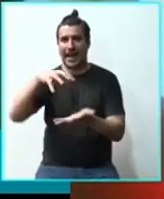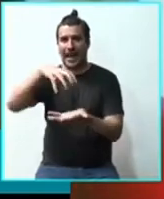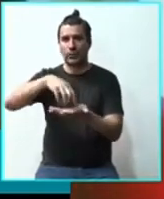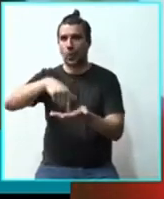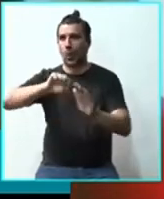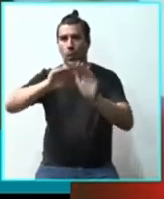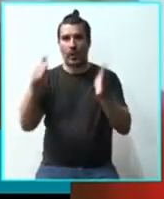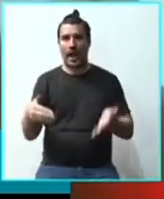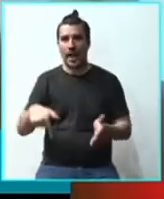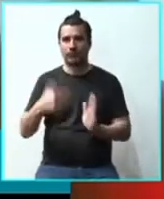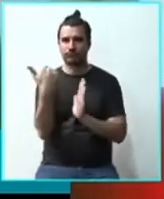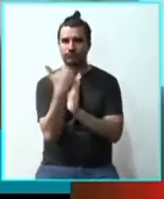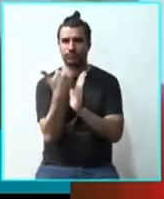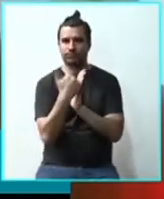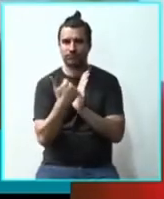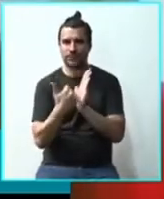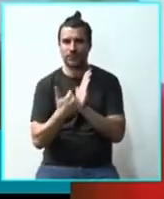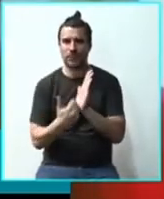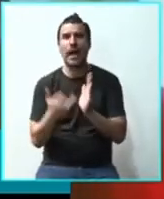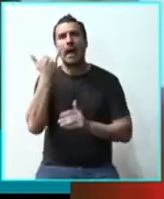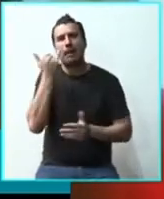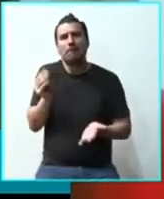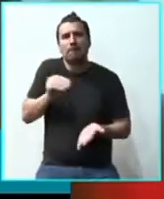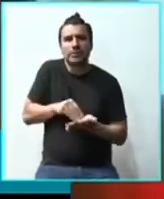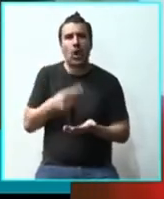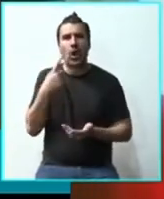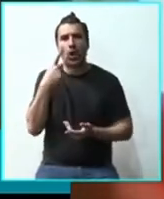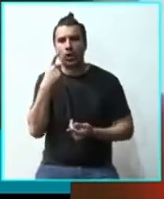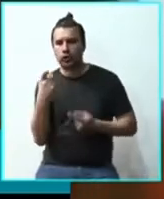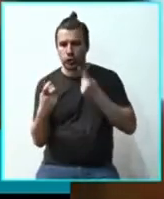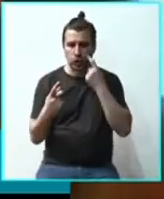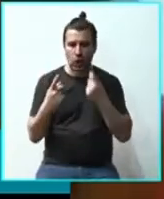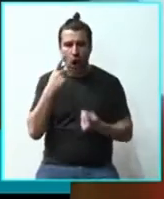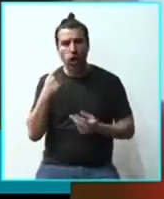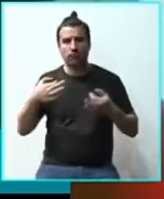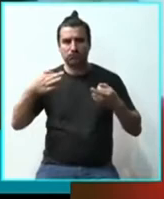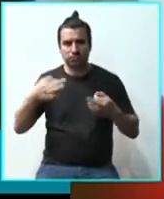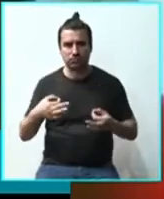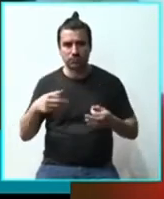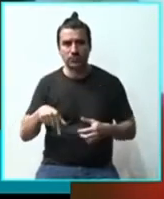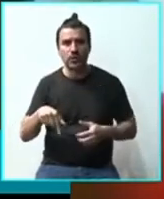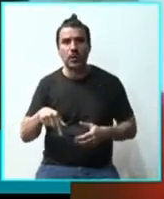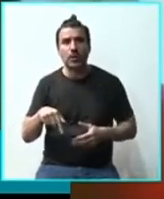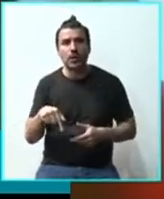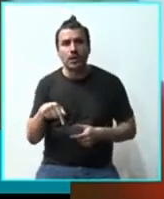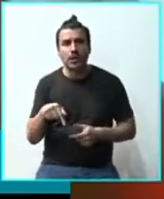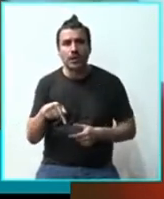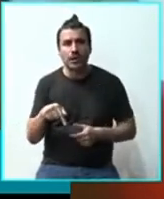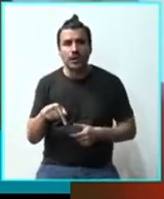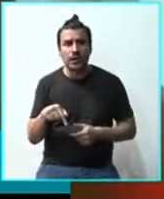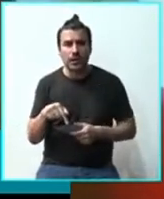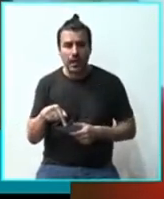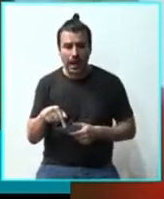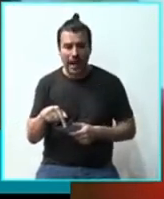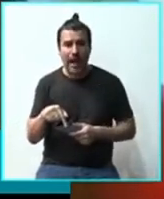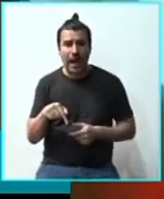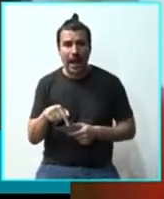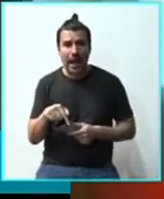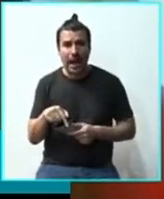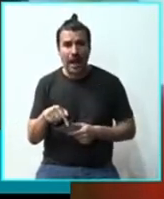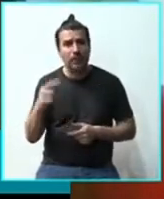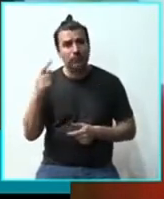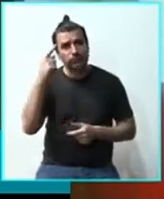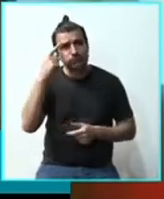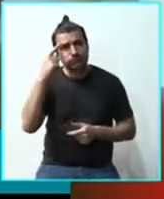controles adecuados, por eso nos parece central el rol de la Defensoría del Pueblo, y yo hice hincapié hace un rato, ahora hay un planteo de